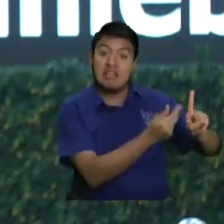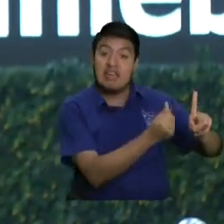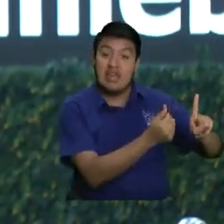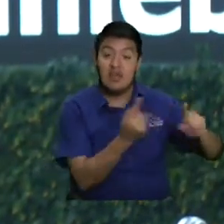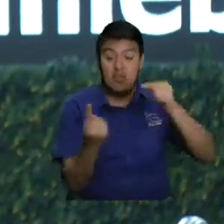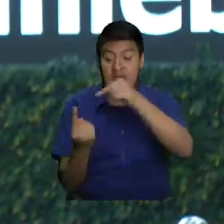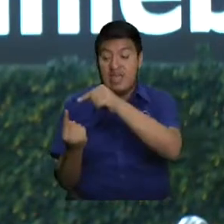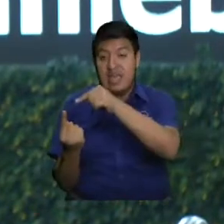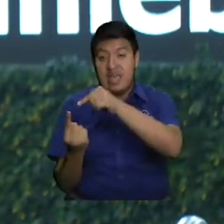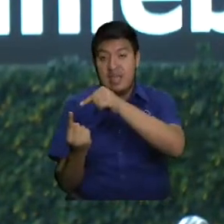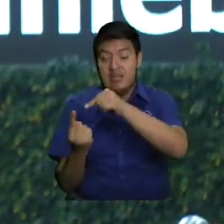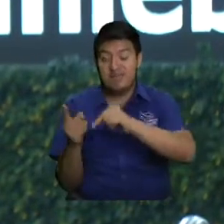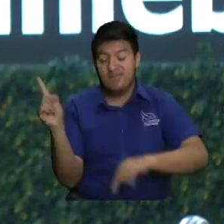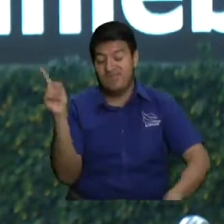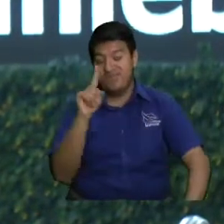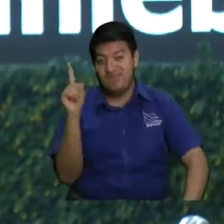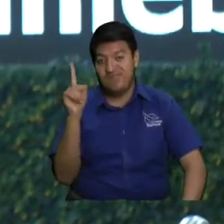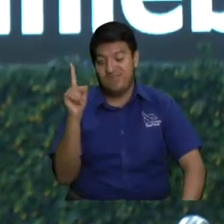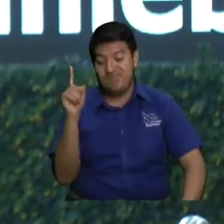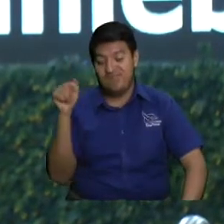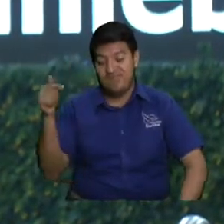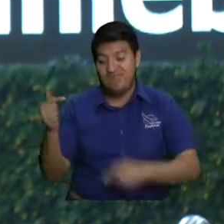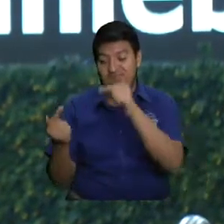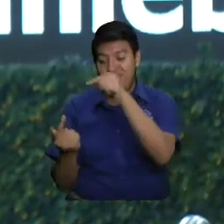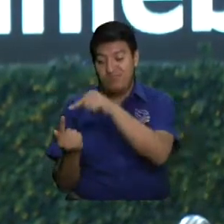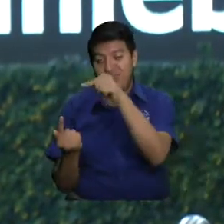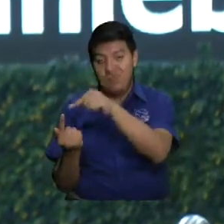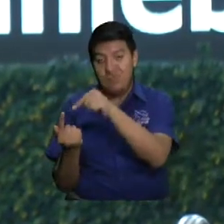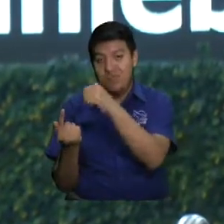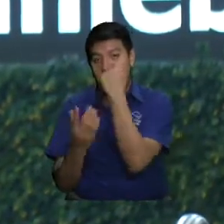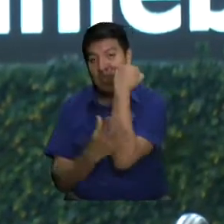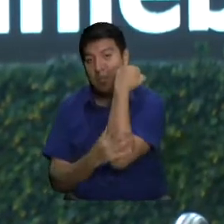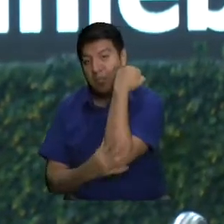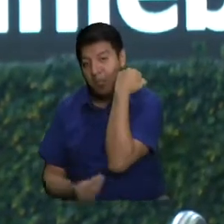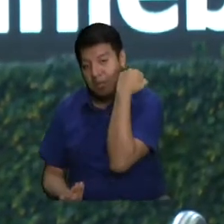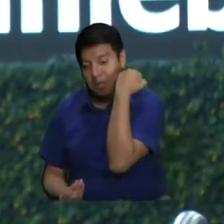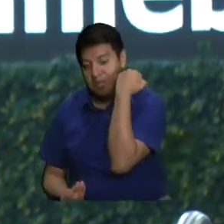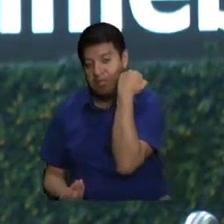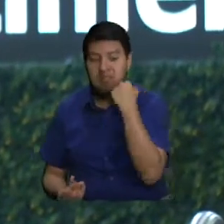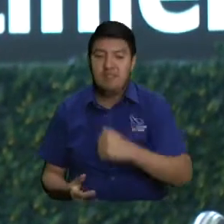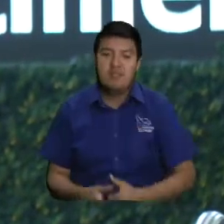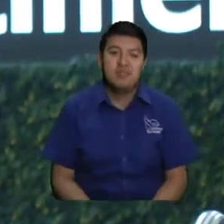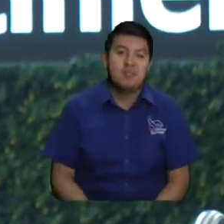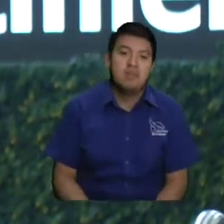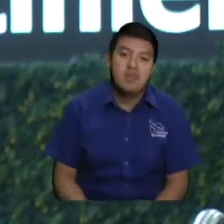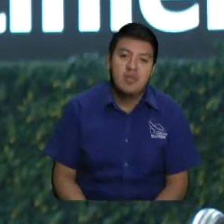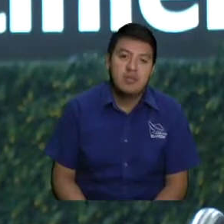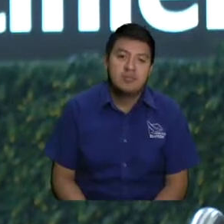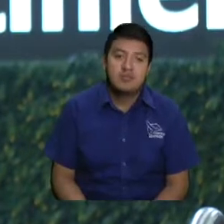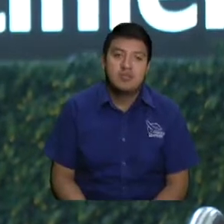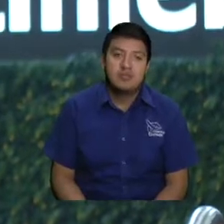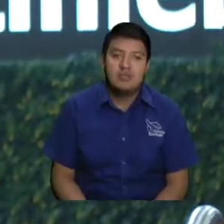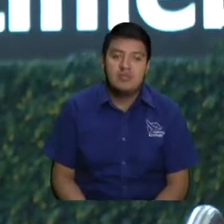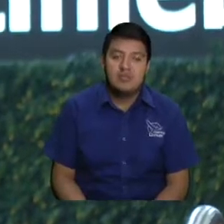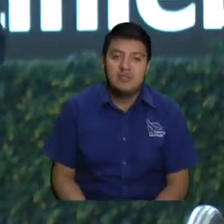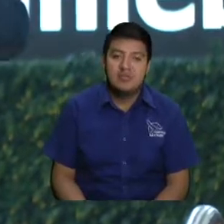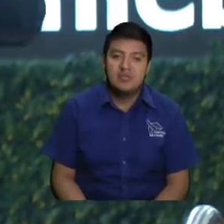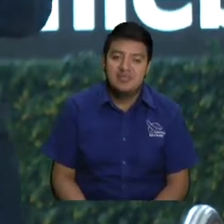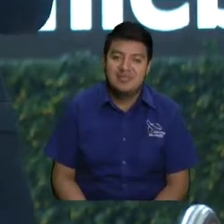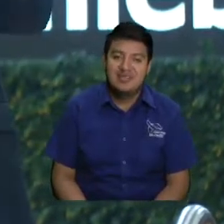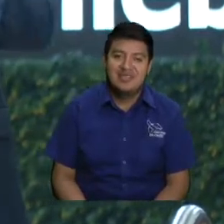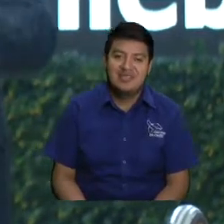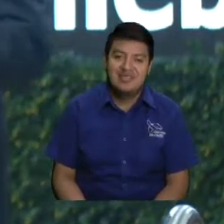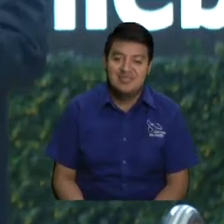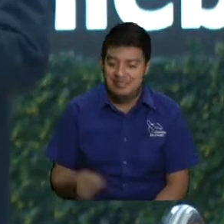no. Ella es la de la telenovela, ¿va? Que llegó a servir a una casa de la capital